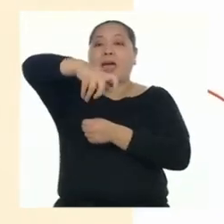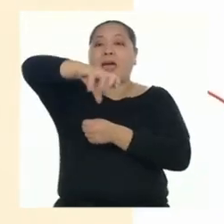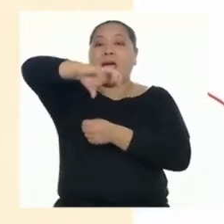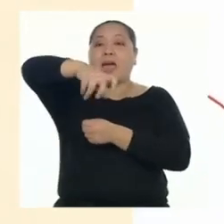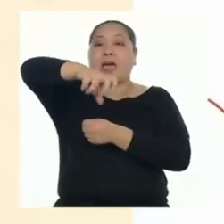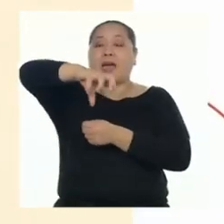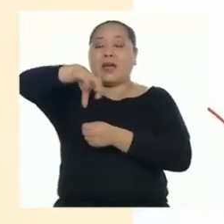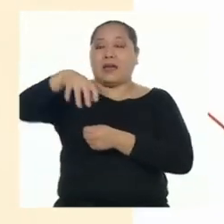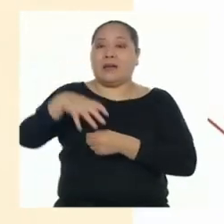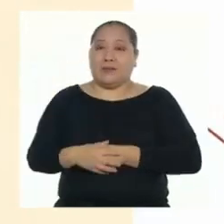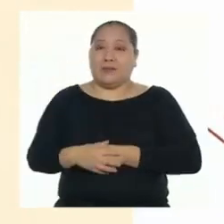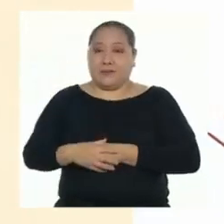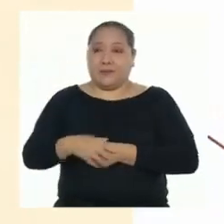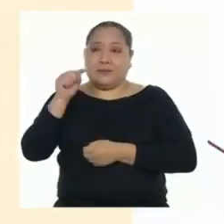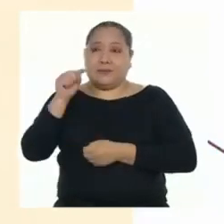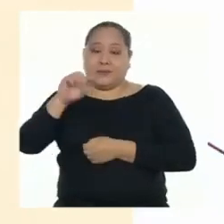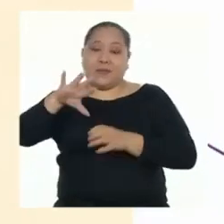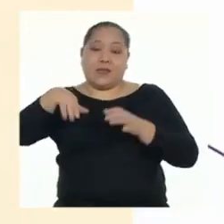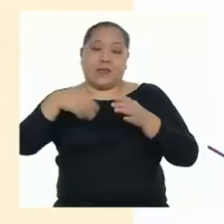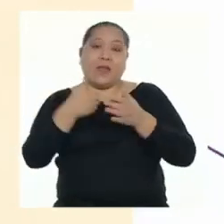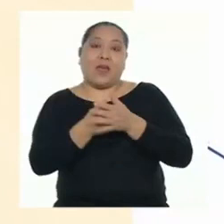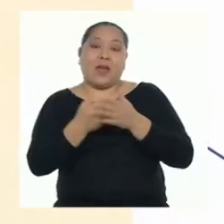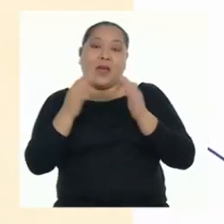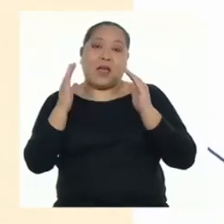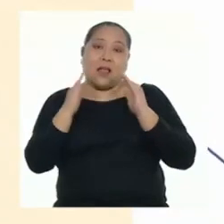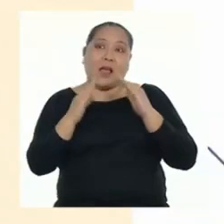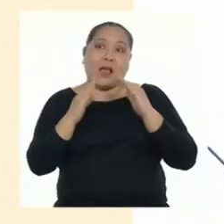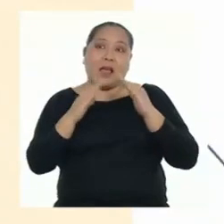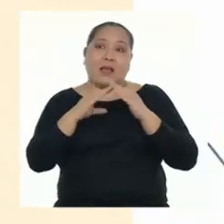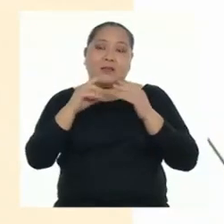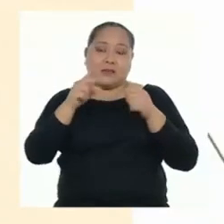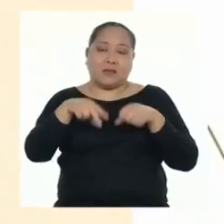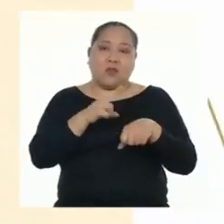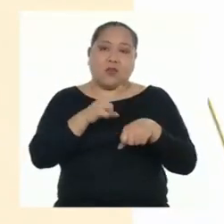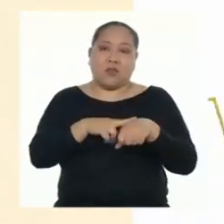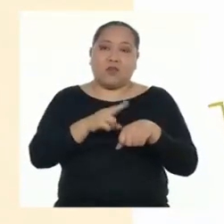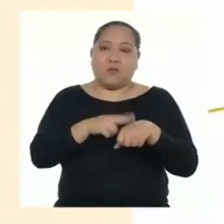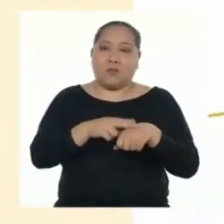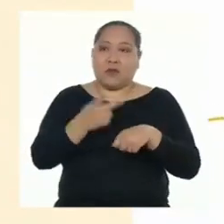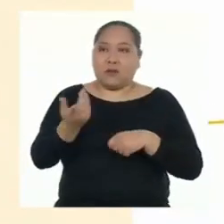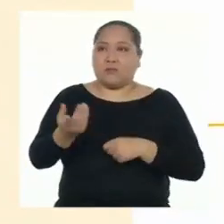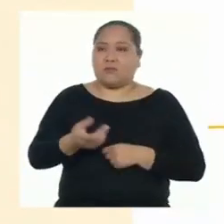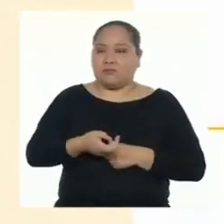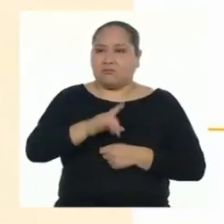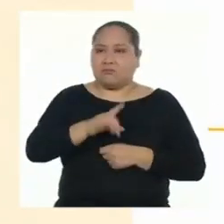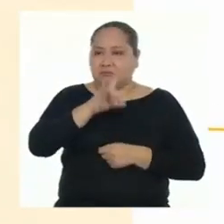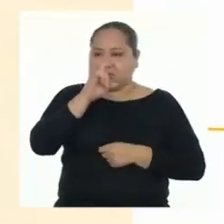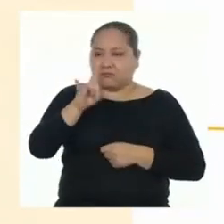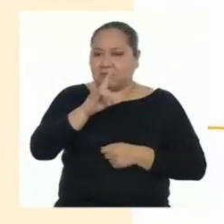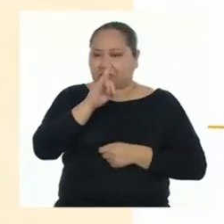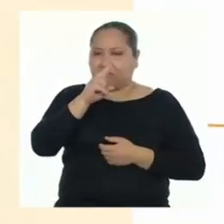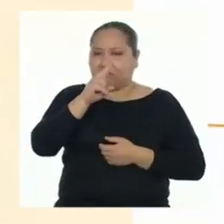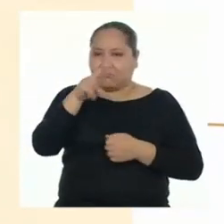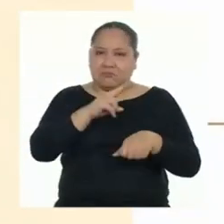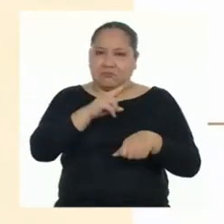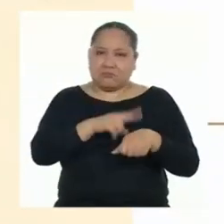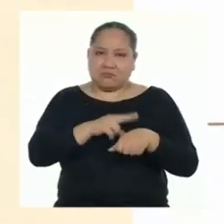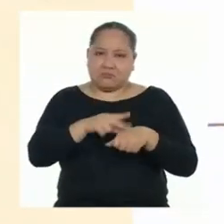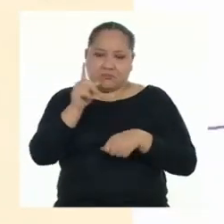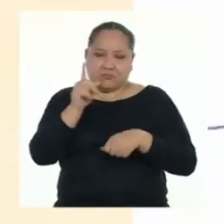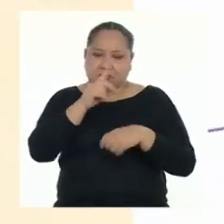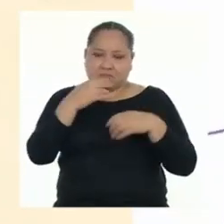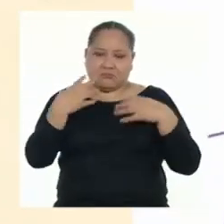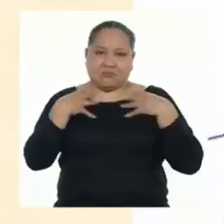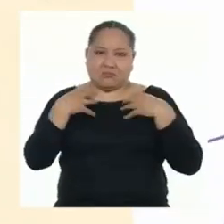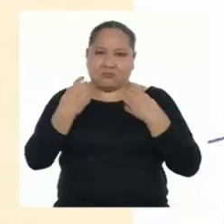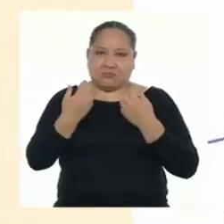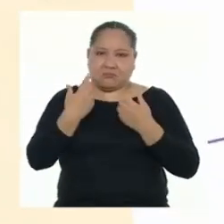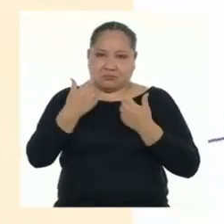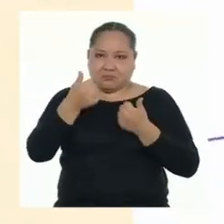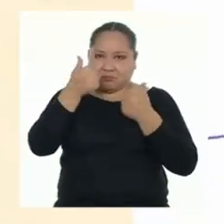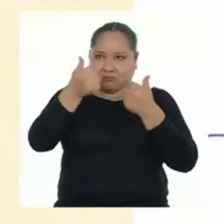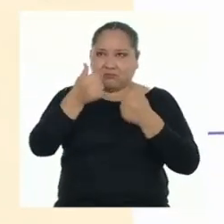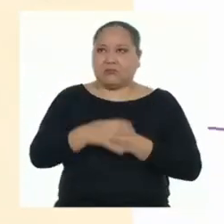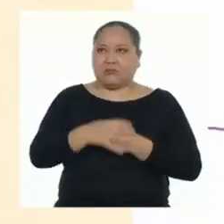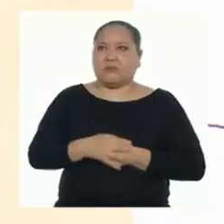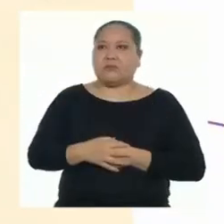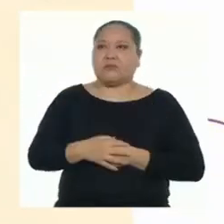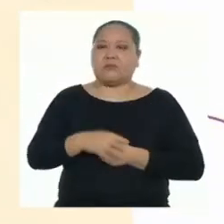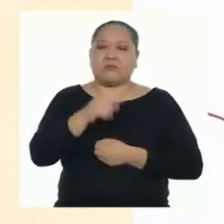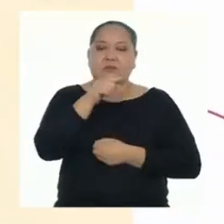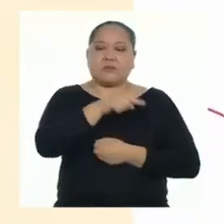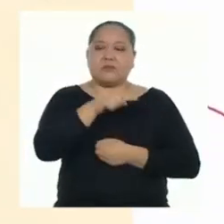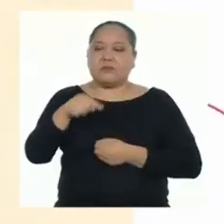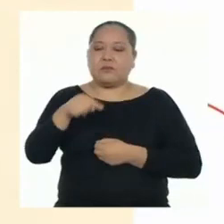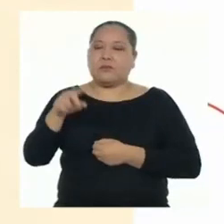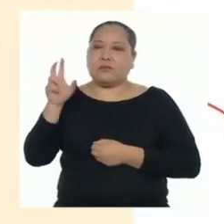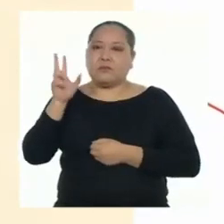nuestros hogares justamente sea potable. Es decir, es consumible sin ningún riesgo a la salud. Igual son